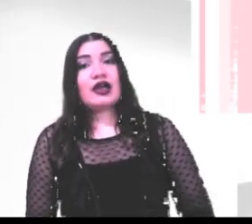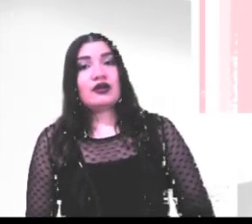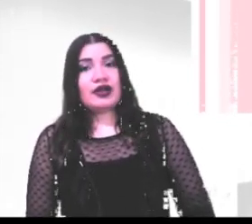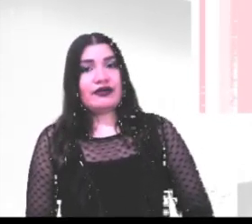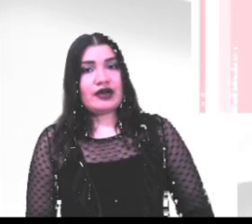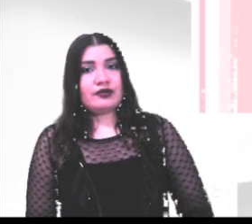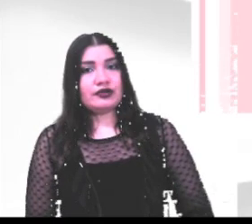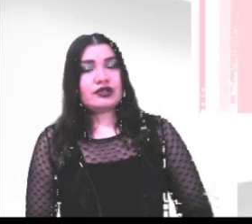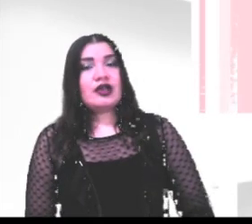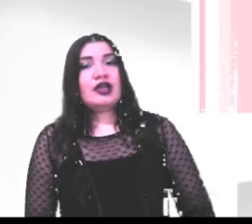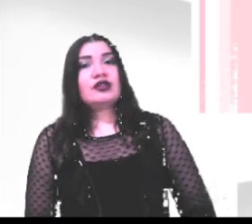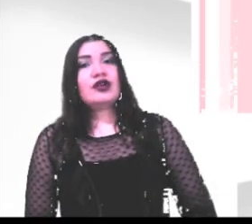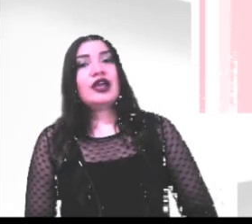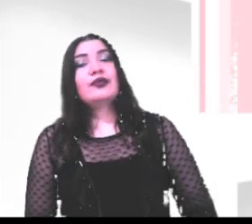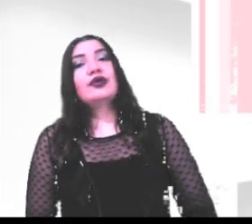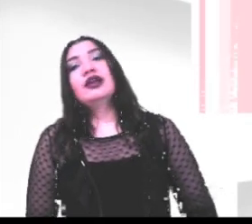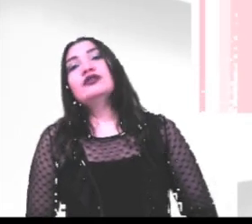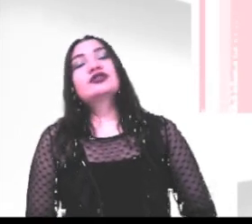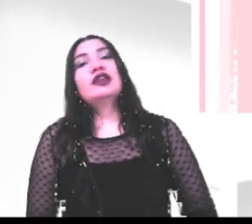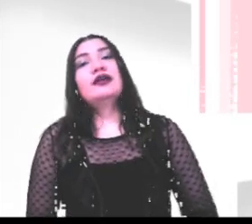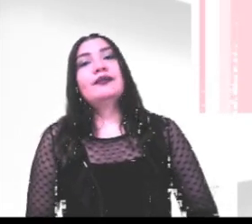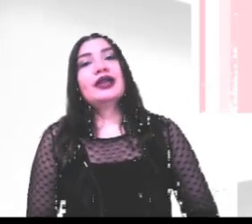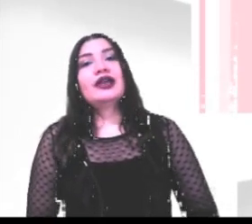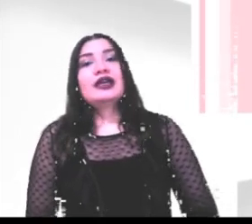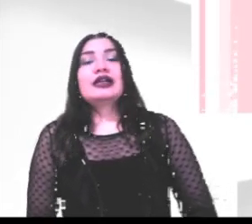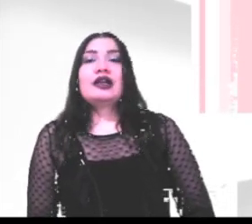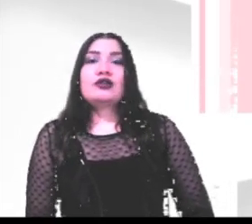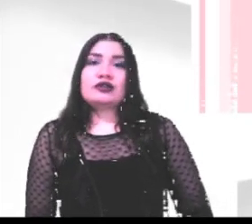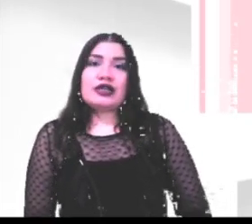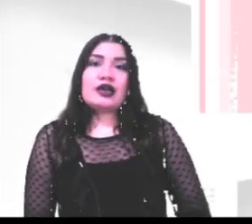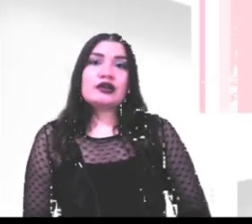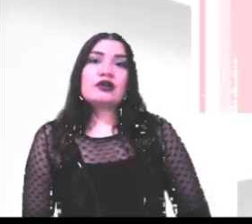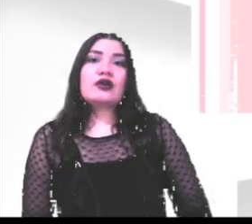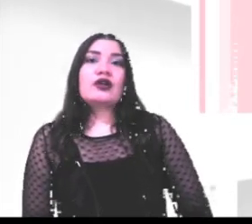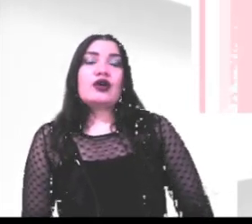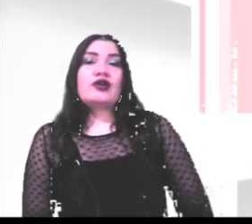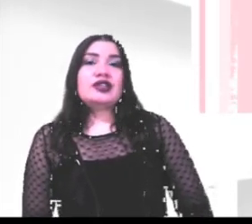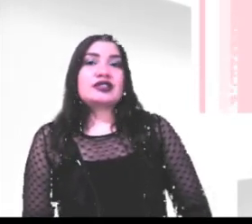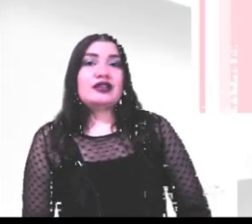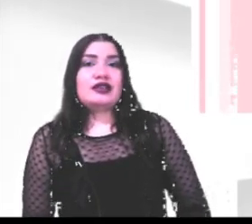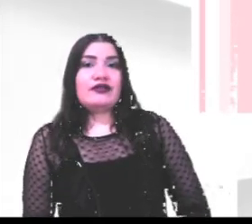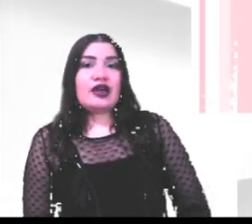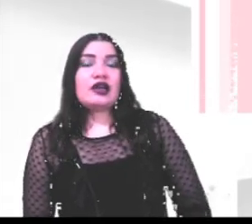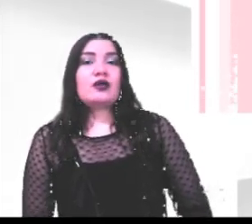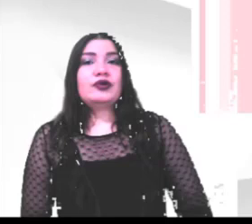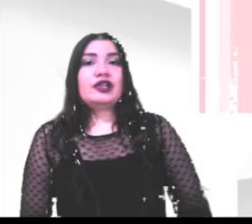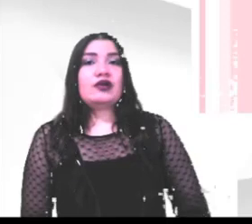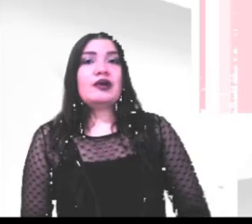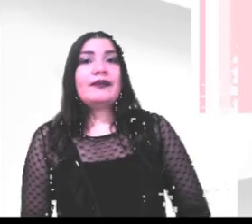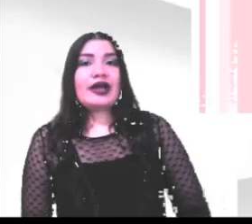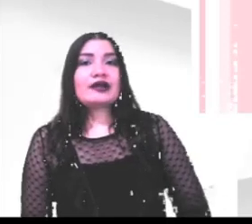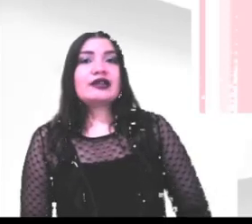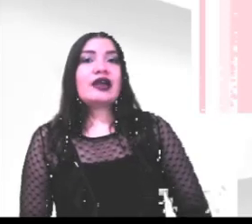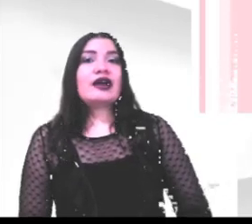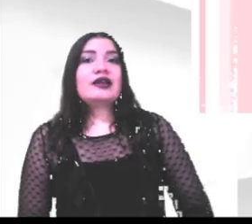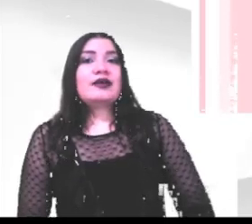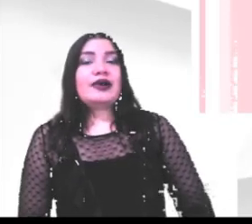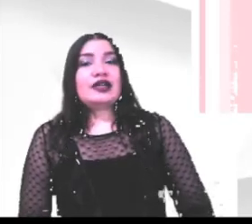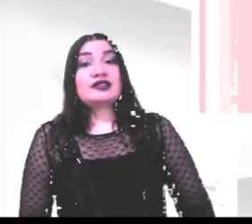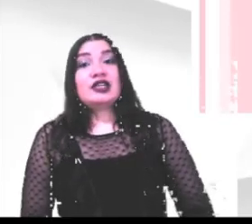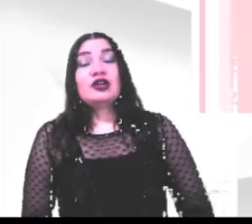lugares a los que vamos entonces es bueno siempre recordarlo o incentivar lo ponerlo en práctica